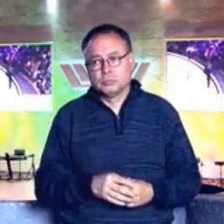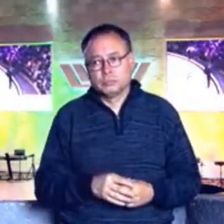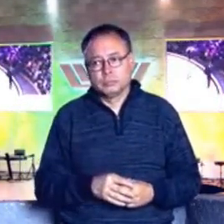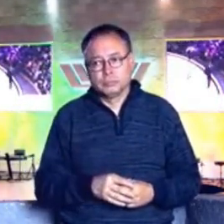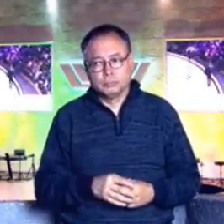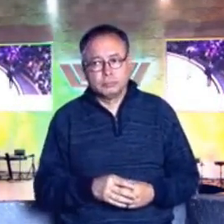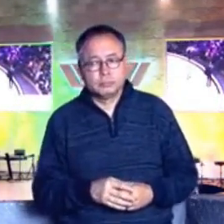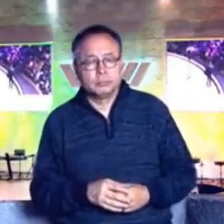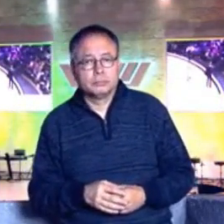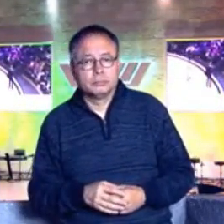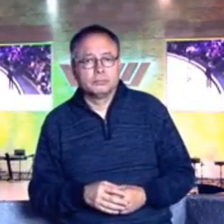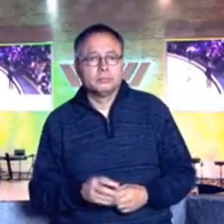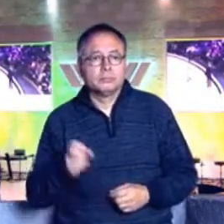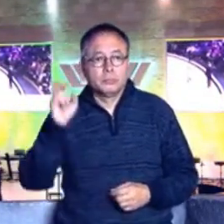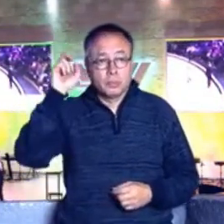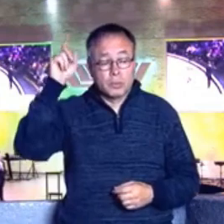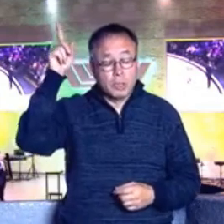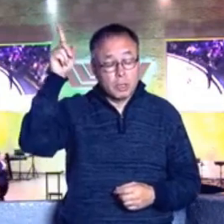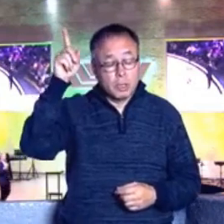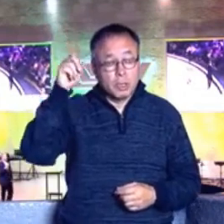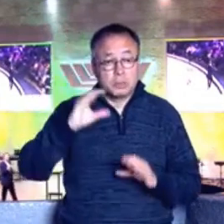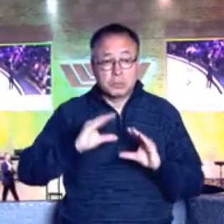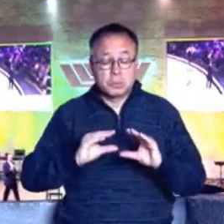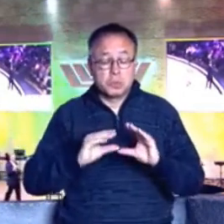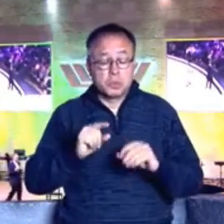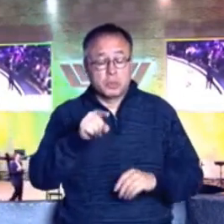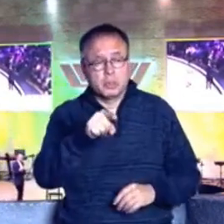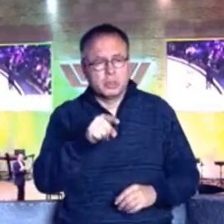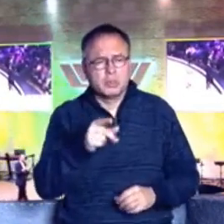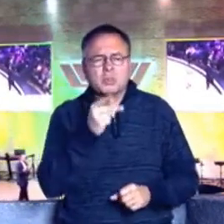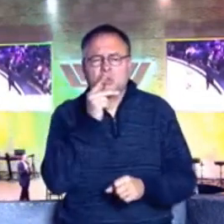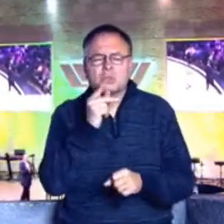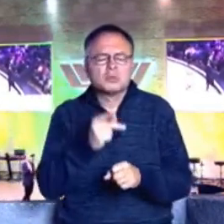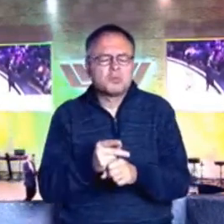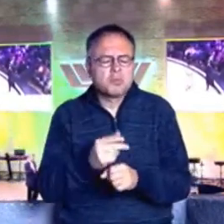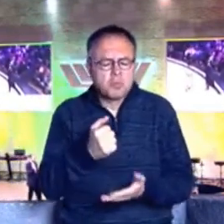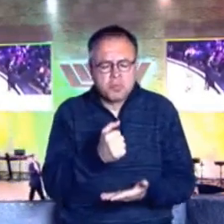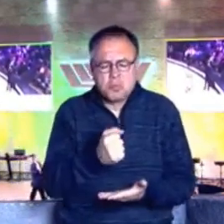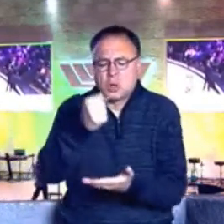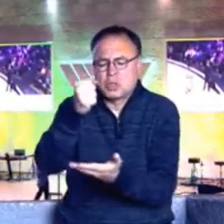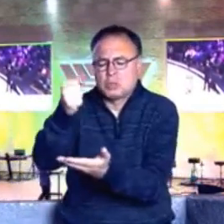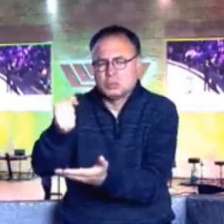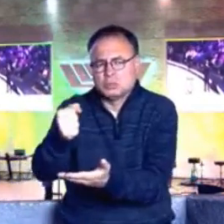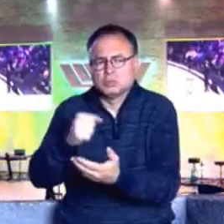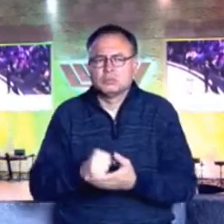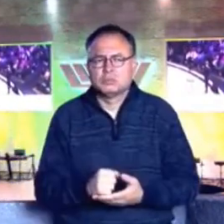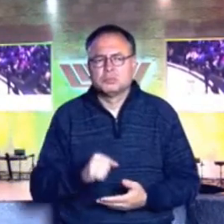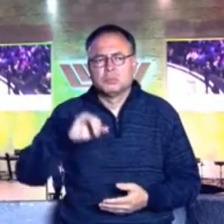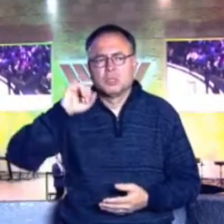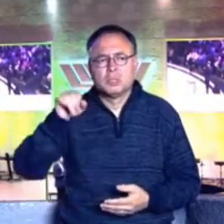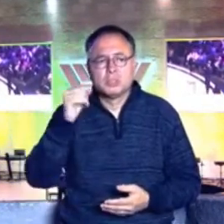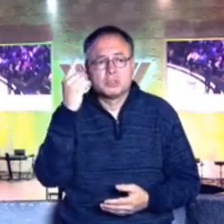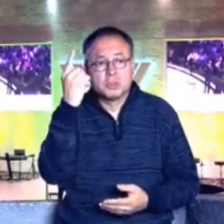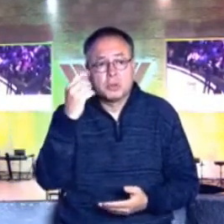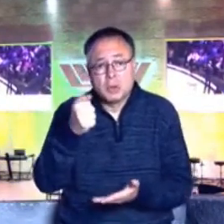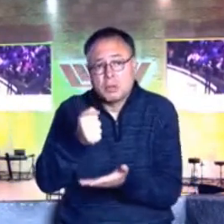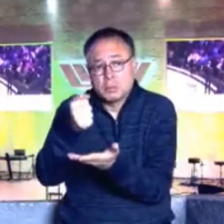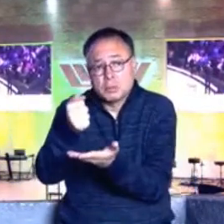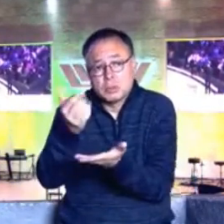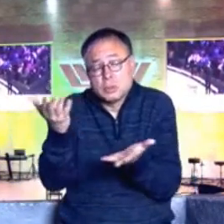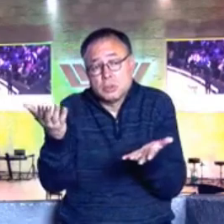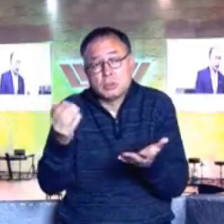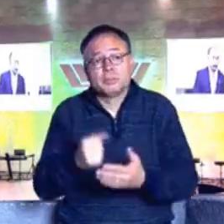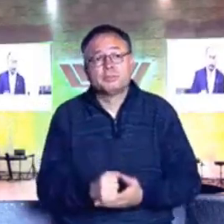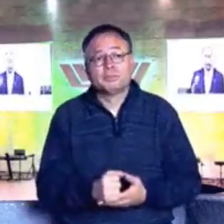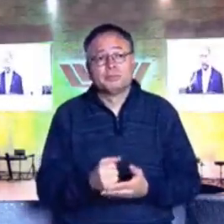de Dios él tiene cuidado de ti porque él es un padre proveedor él es Jehová yire y el mismo Dios de ayer es